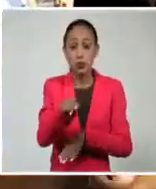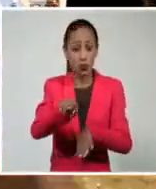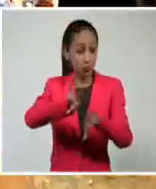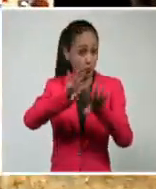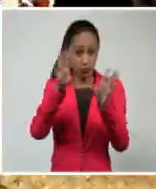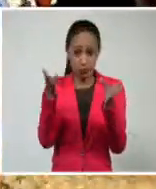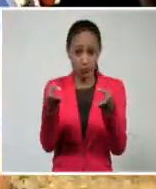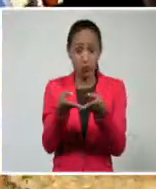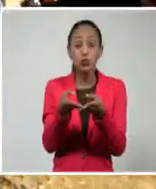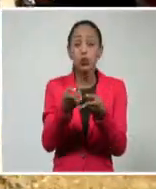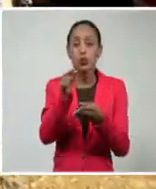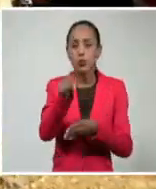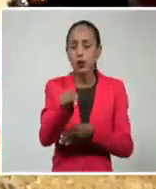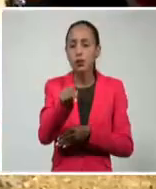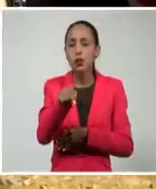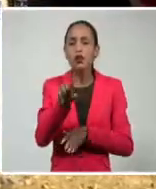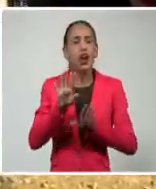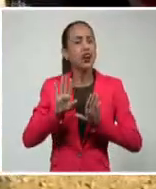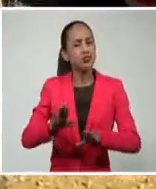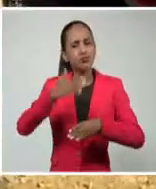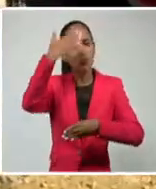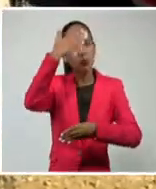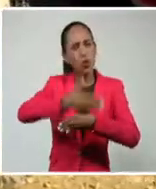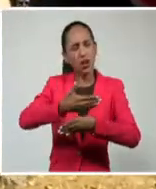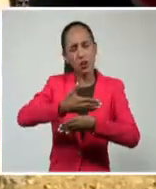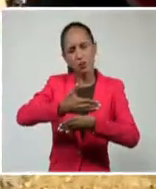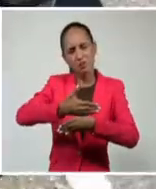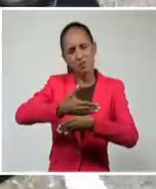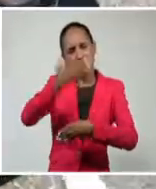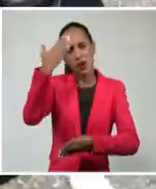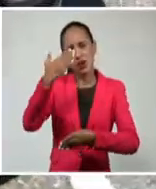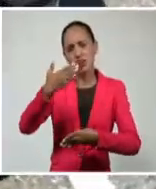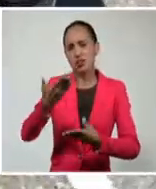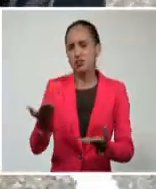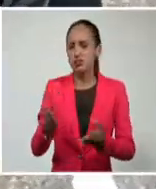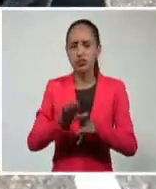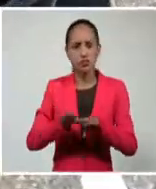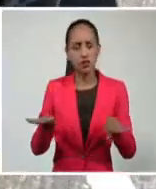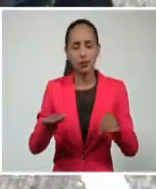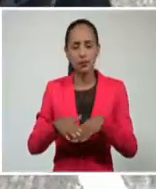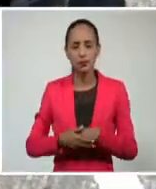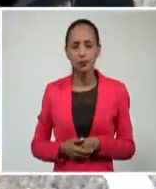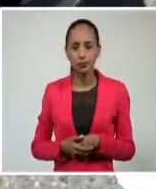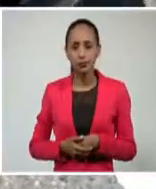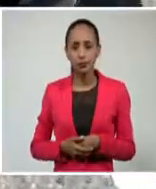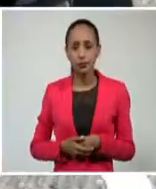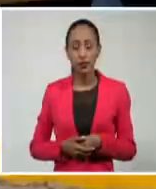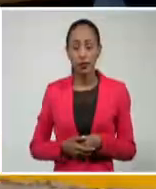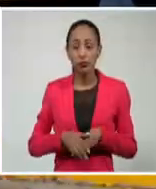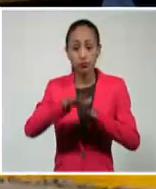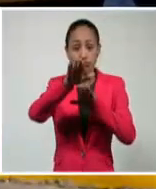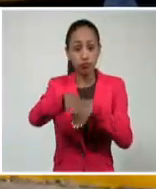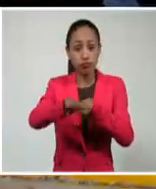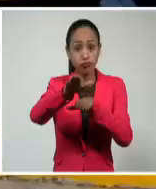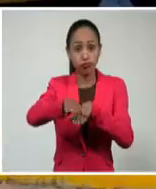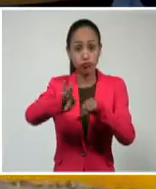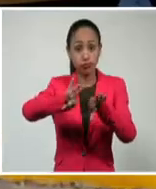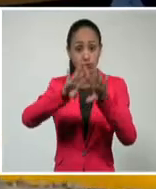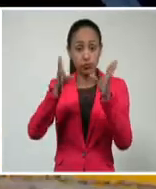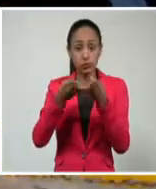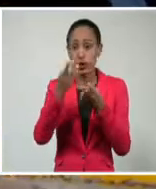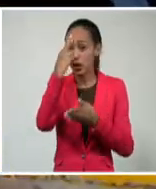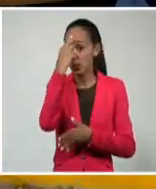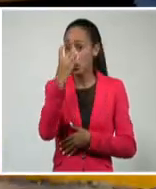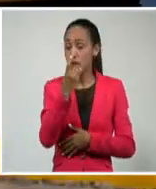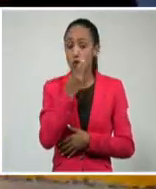que cese el bloqueo económico contra Cuba. En la caravana mundial de República Dominicana en contra del bloqueo hacia